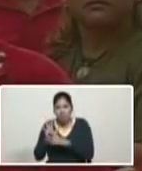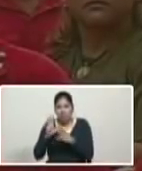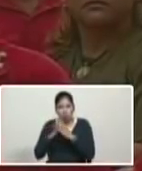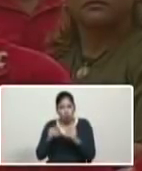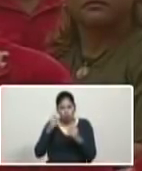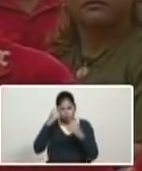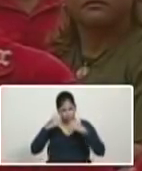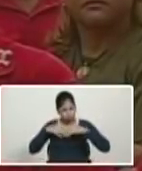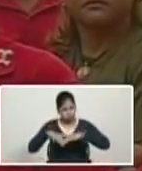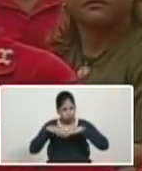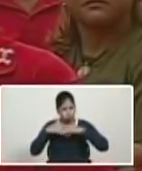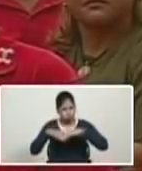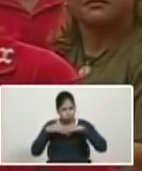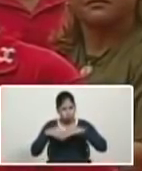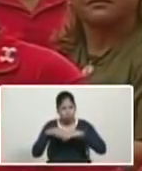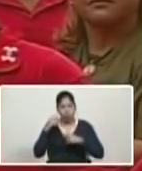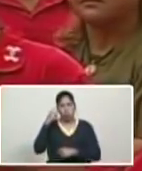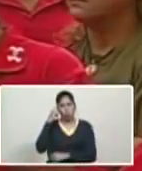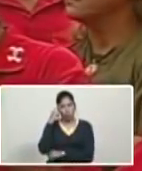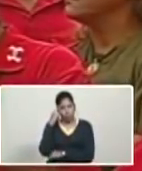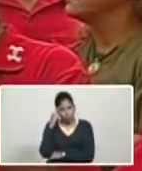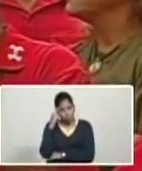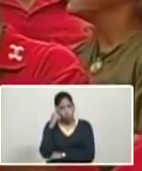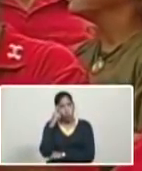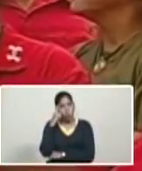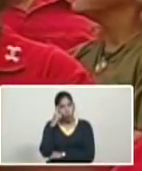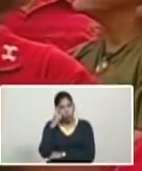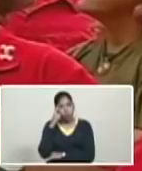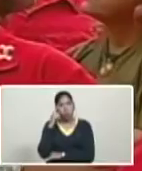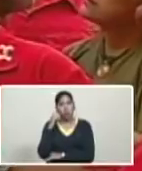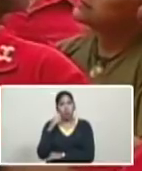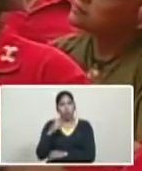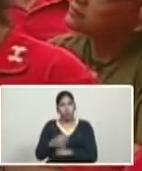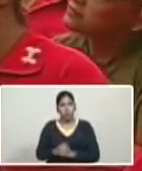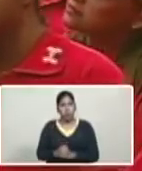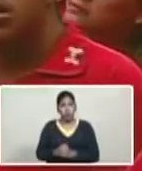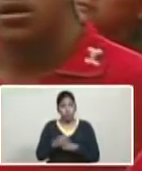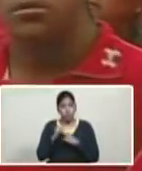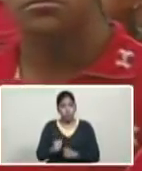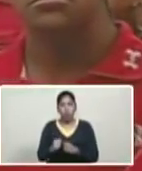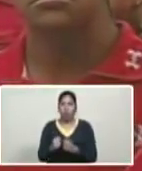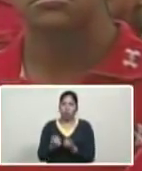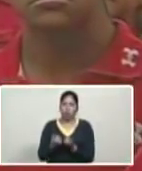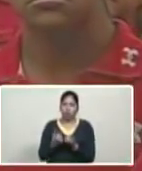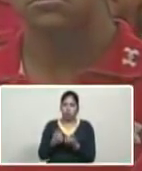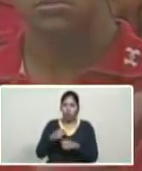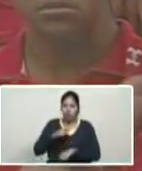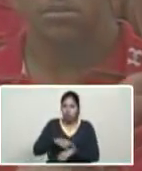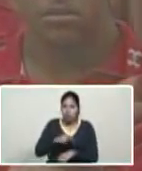Fue un discurso que se escribió en los polvos de los caminos